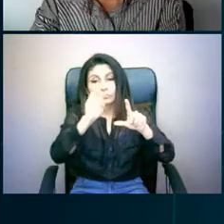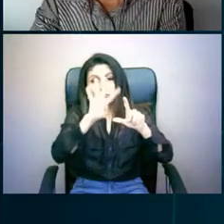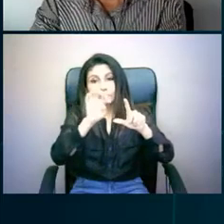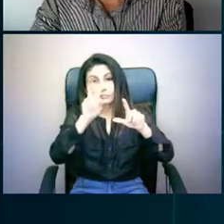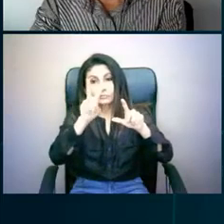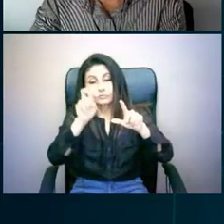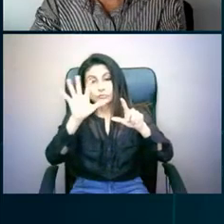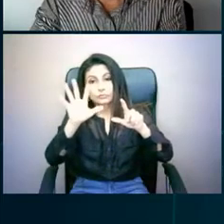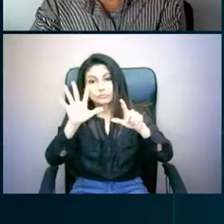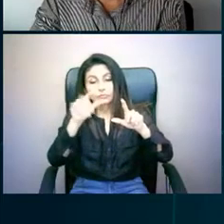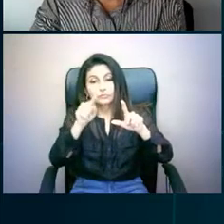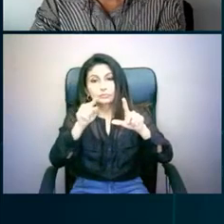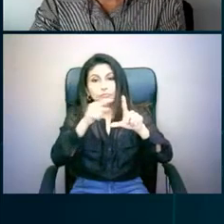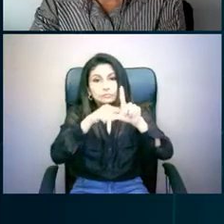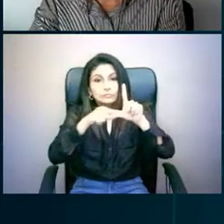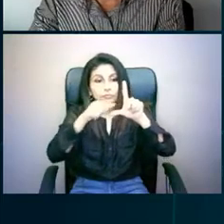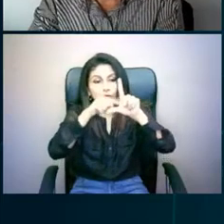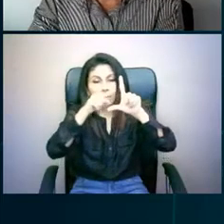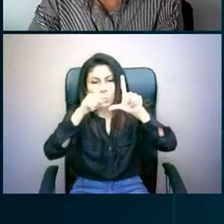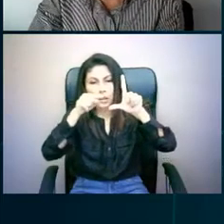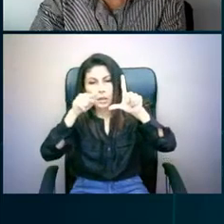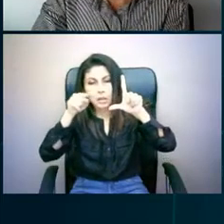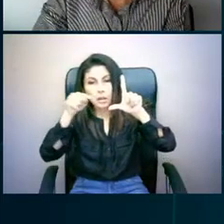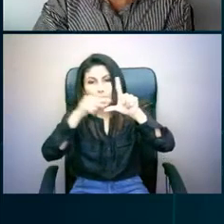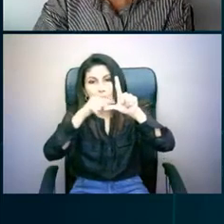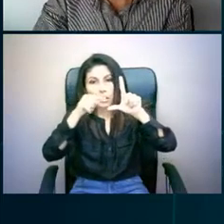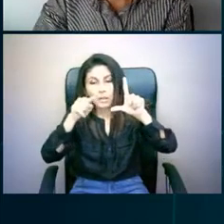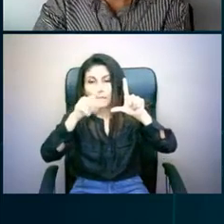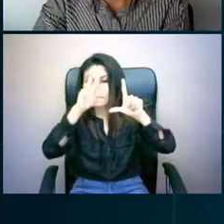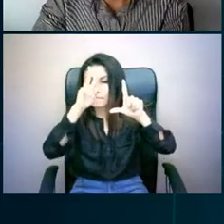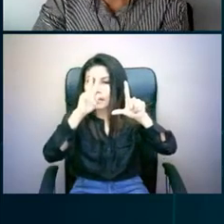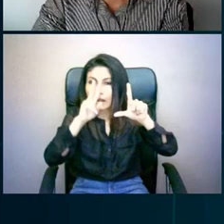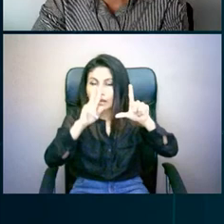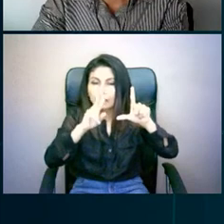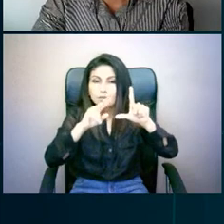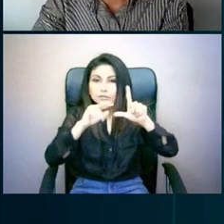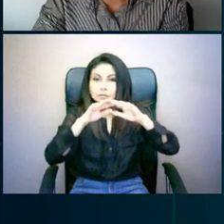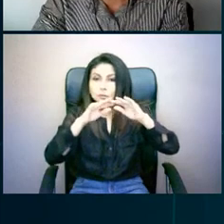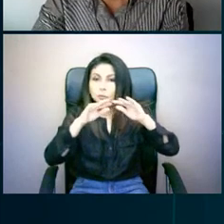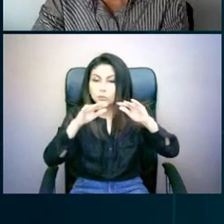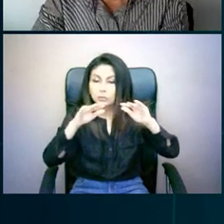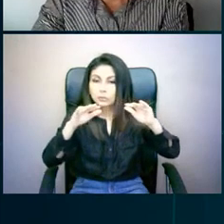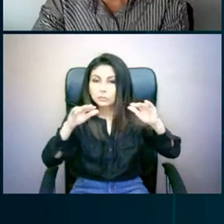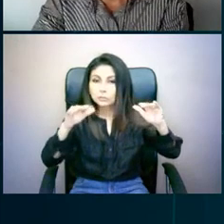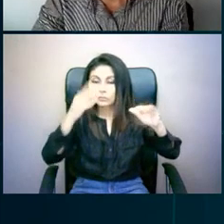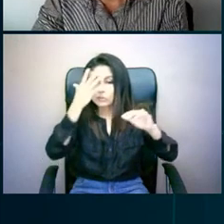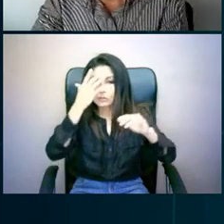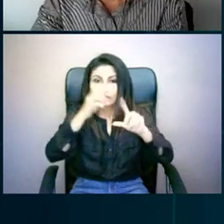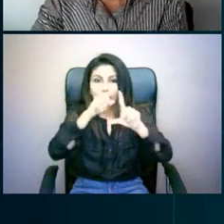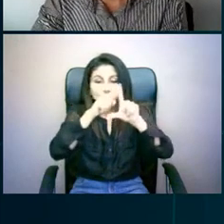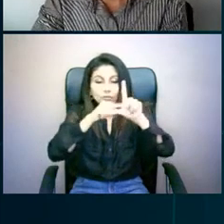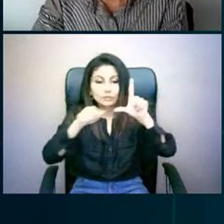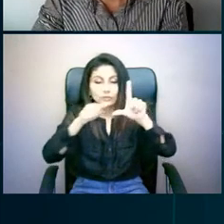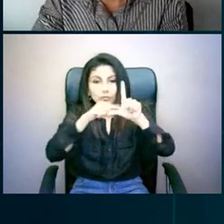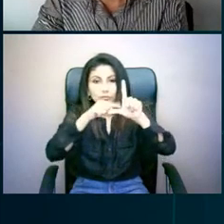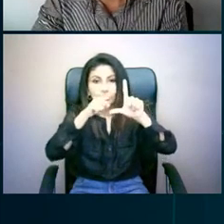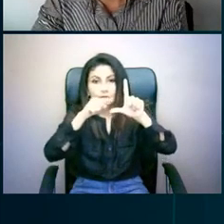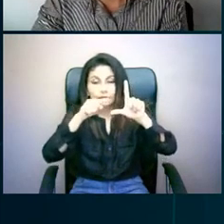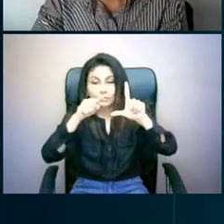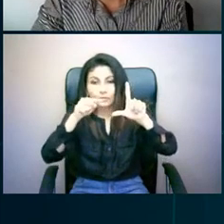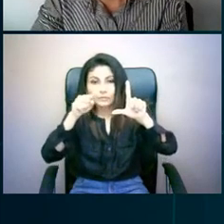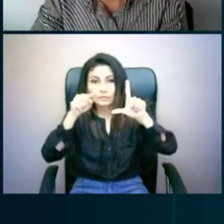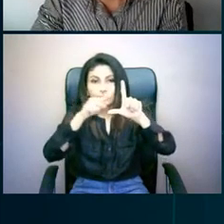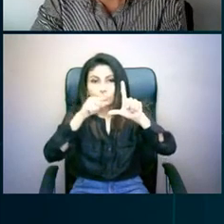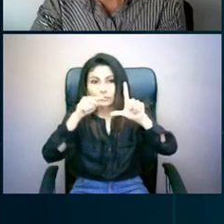975 pareciera que hubiera una aclimatación. ¿Por qué? Porque al principio como que es más difícil